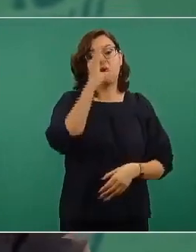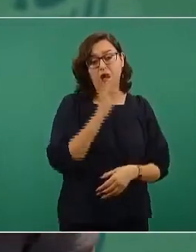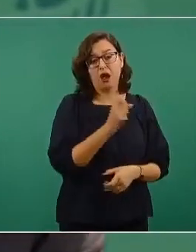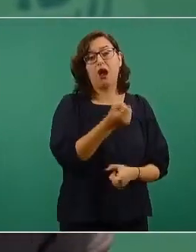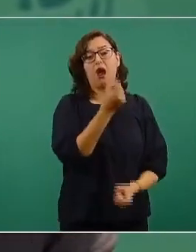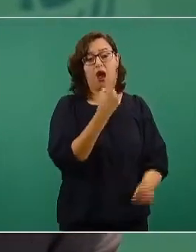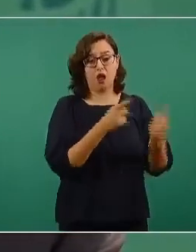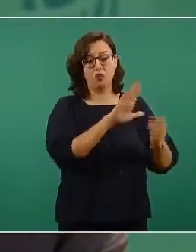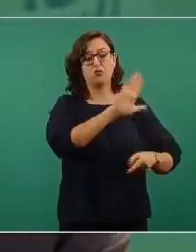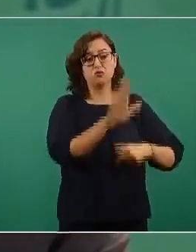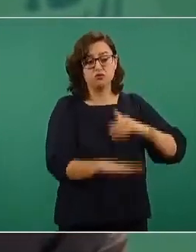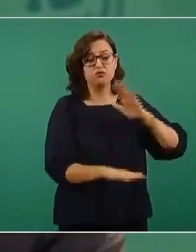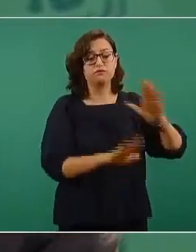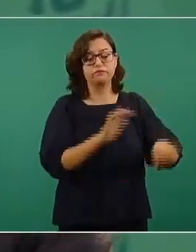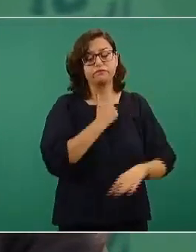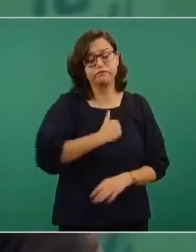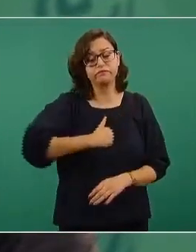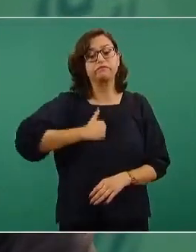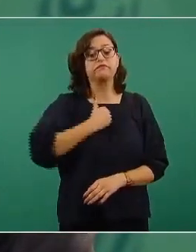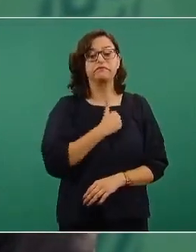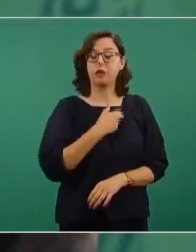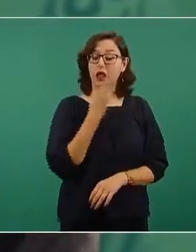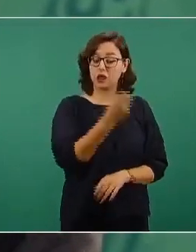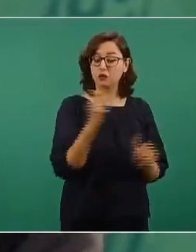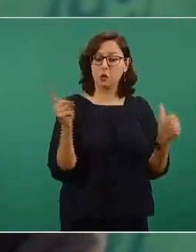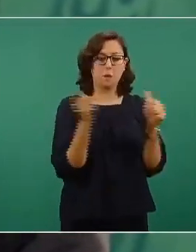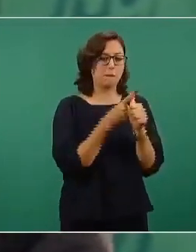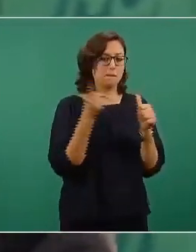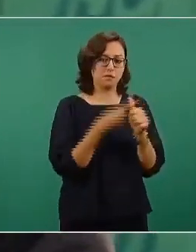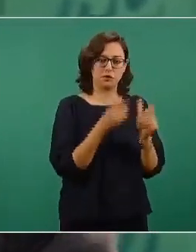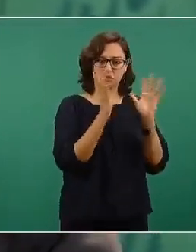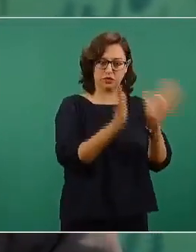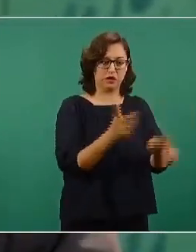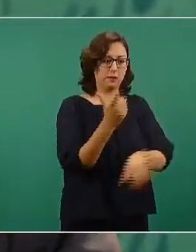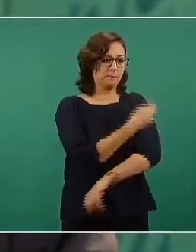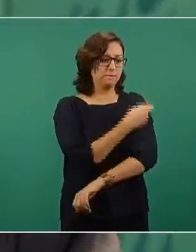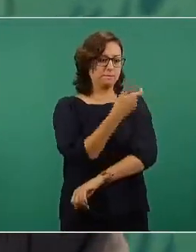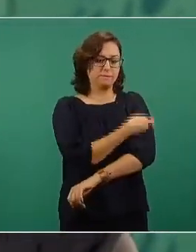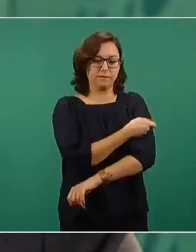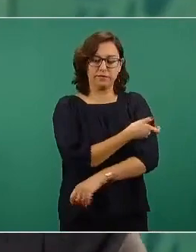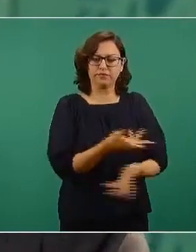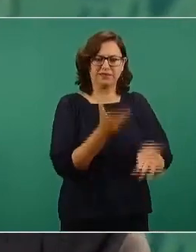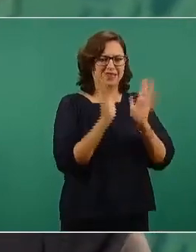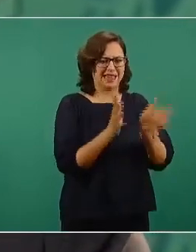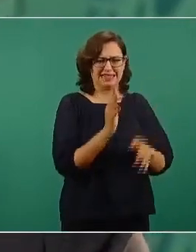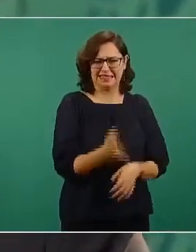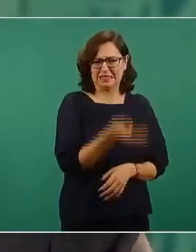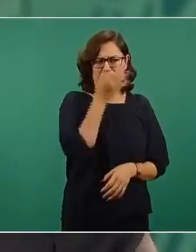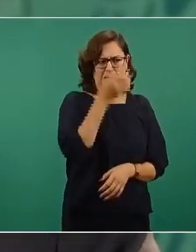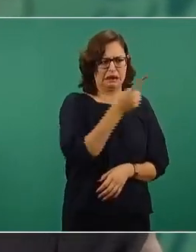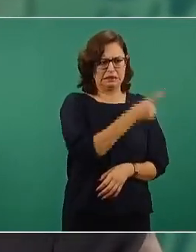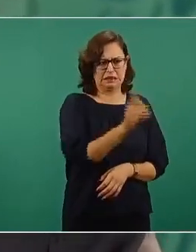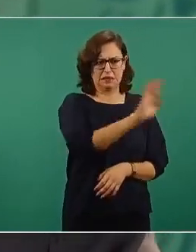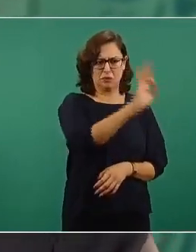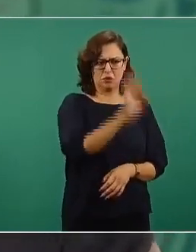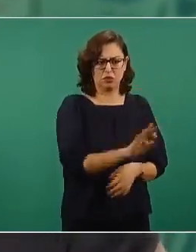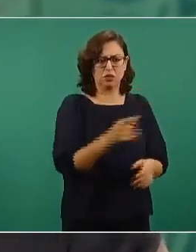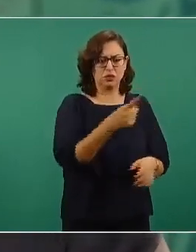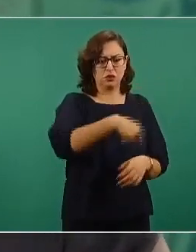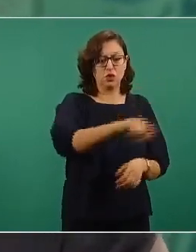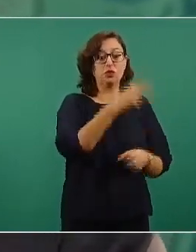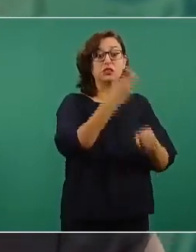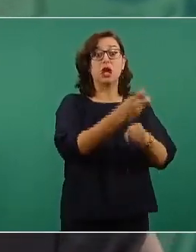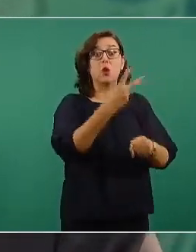lo primero que se hizo. Ya casi terminamos de vacunarlos en segunda